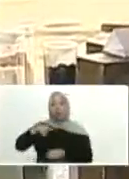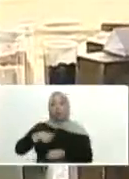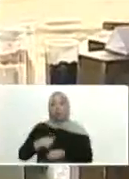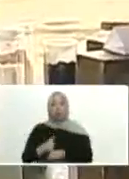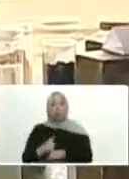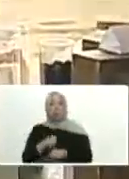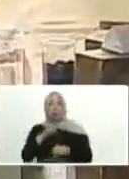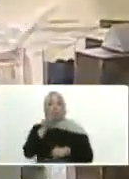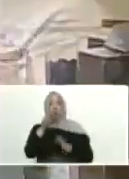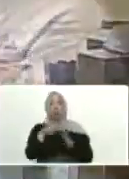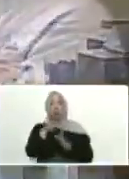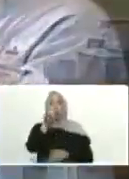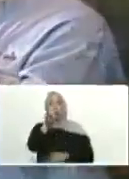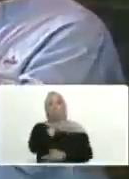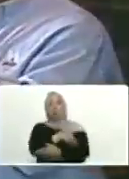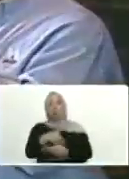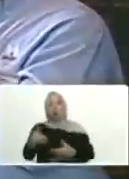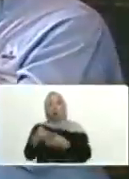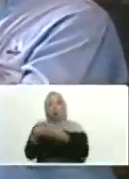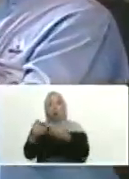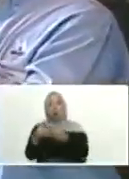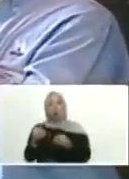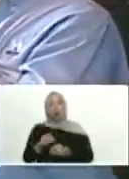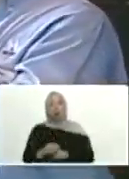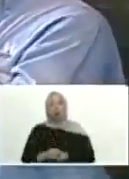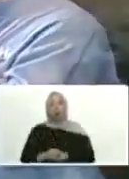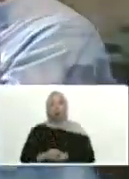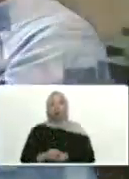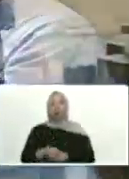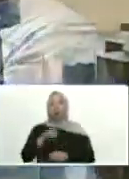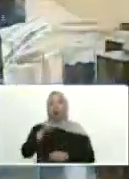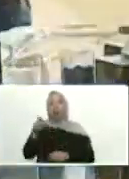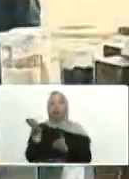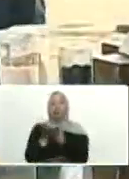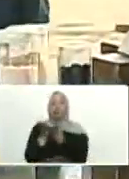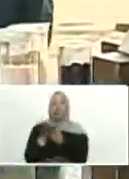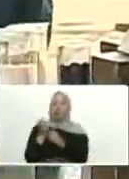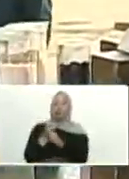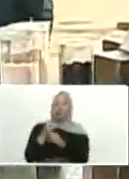con dos millones de dólares y eso solo lo puede hacer la clase